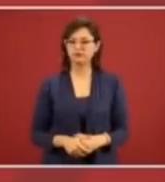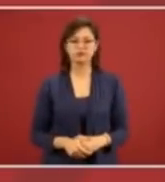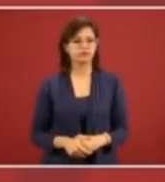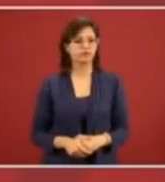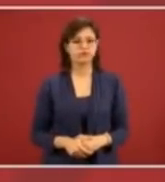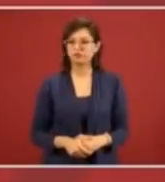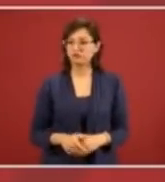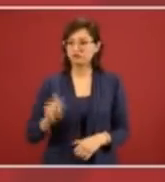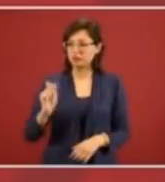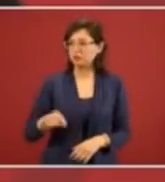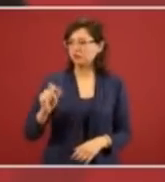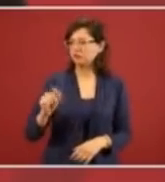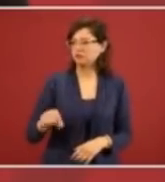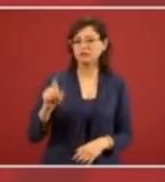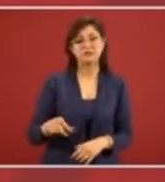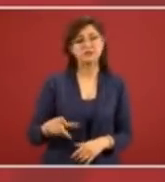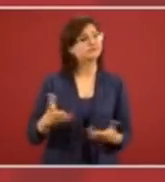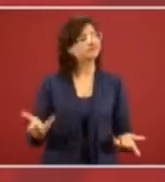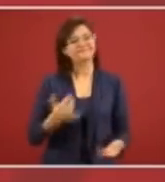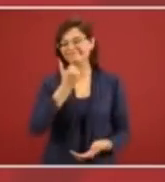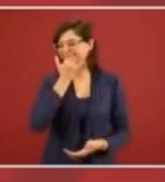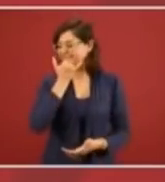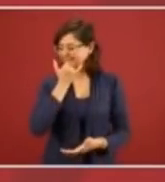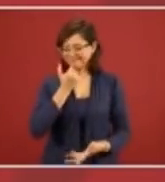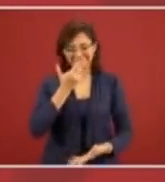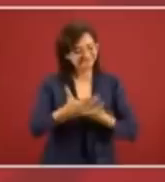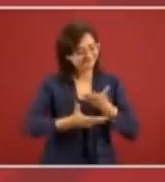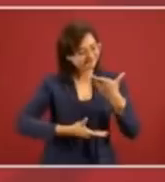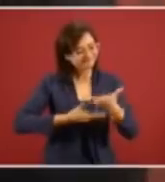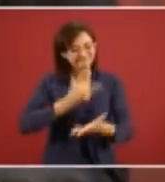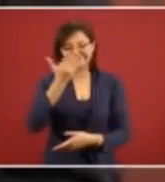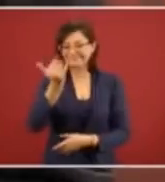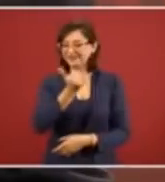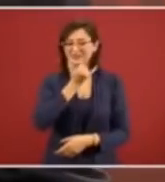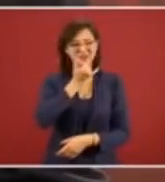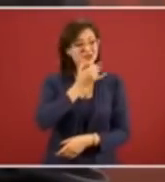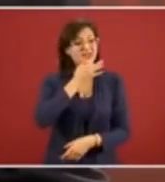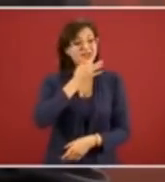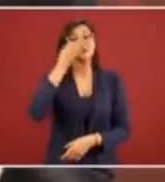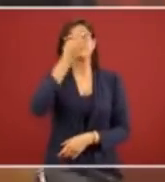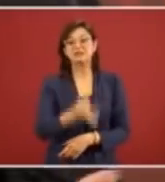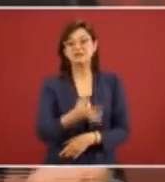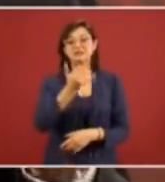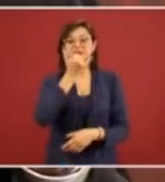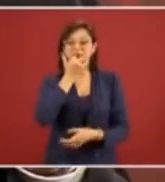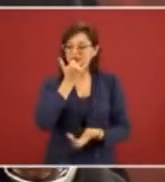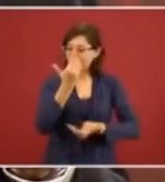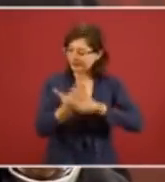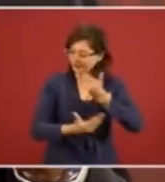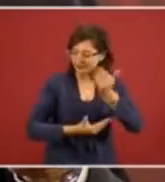seguir aplicando. Ofrezco disculpas por anticipado. No me